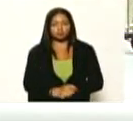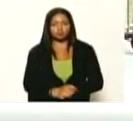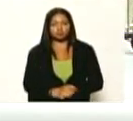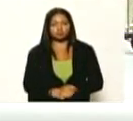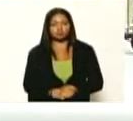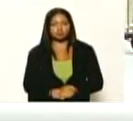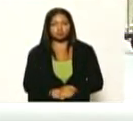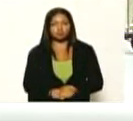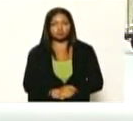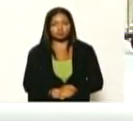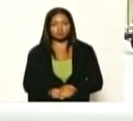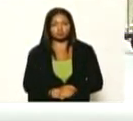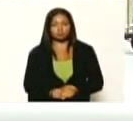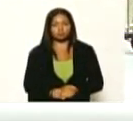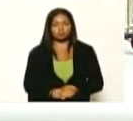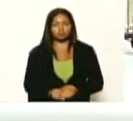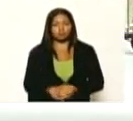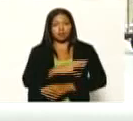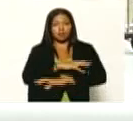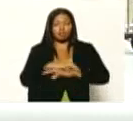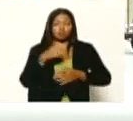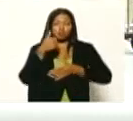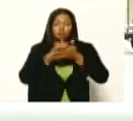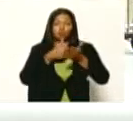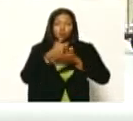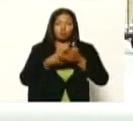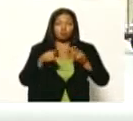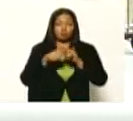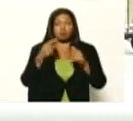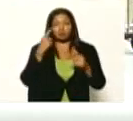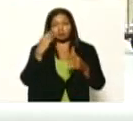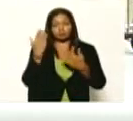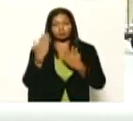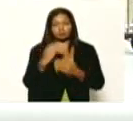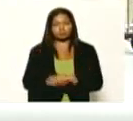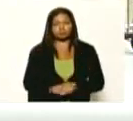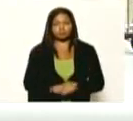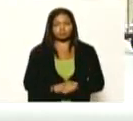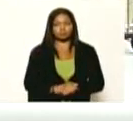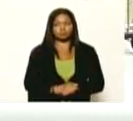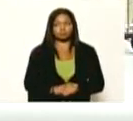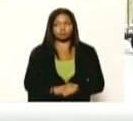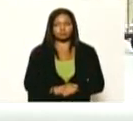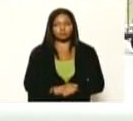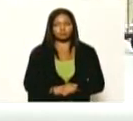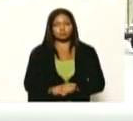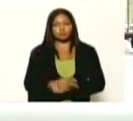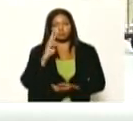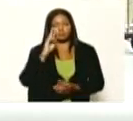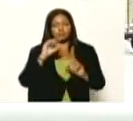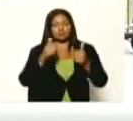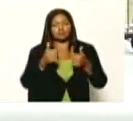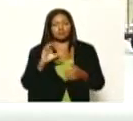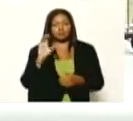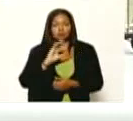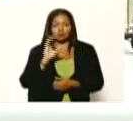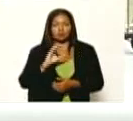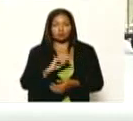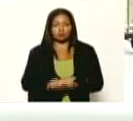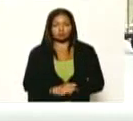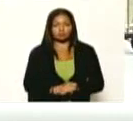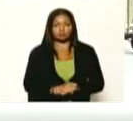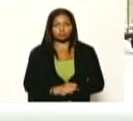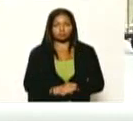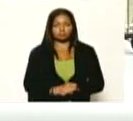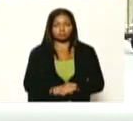pues. Los gatos al combate. Bueno, aquí estamos. Fíjense ustedes, vamos a empezar con Caracas.